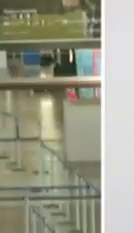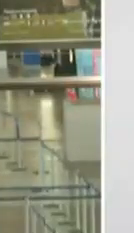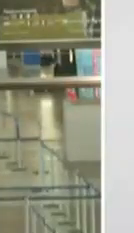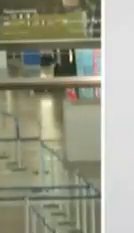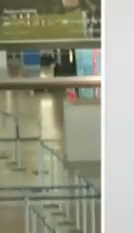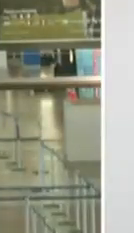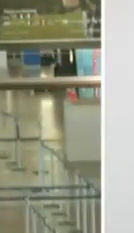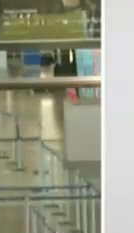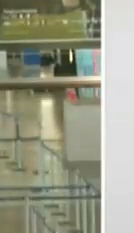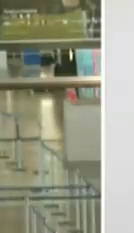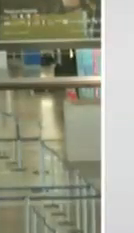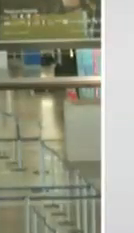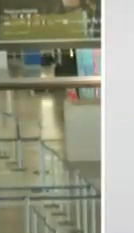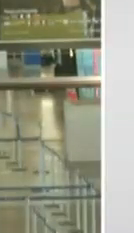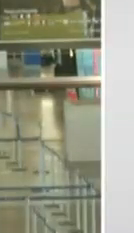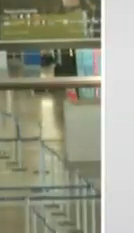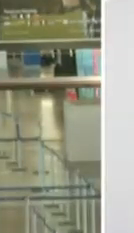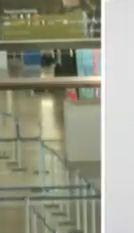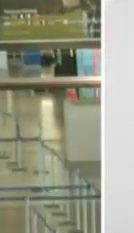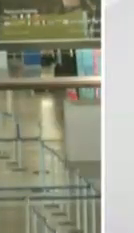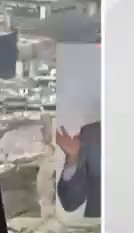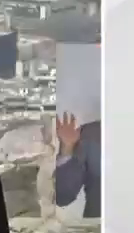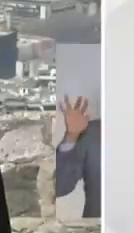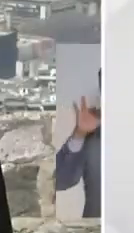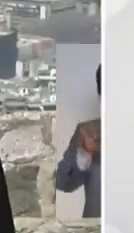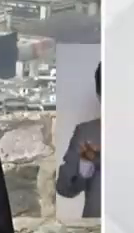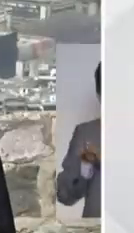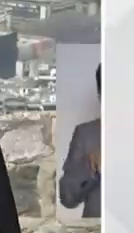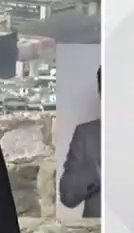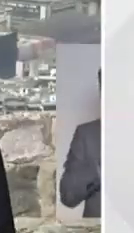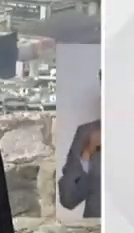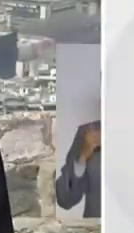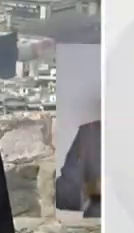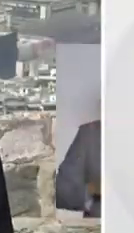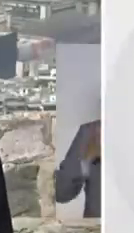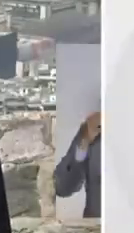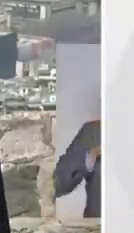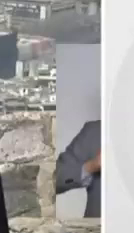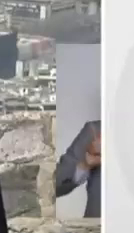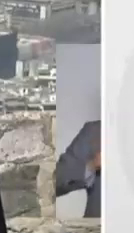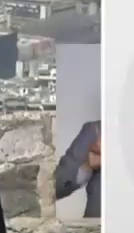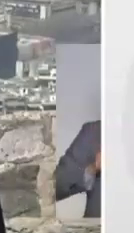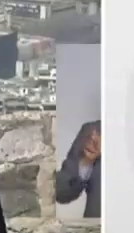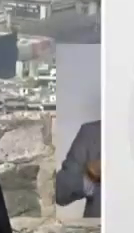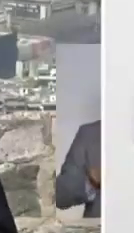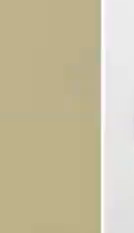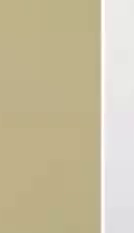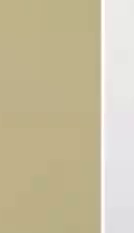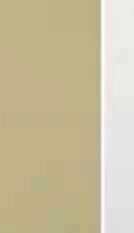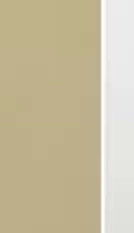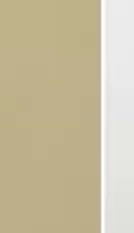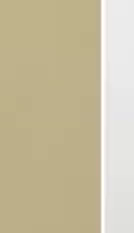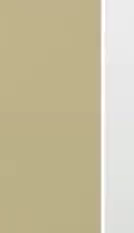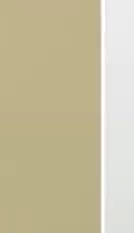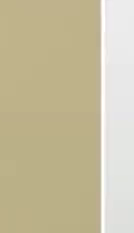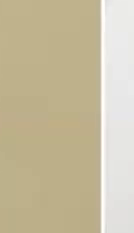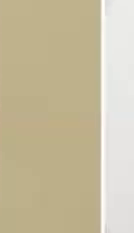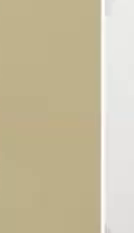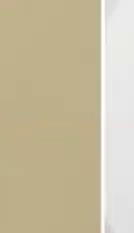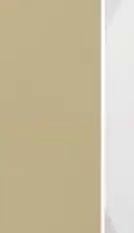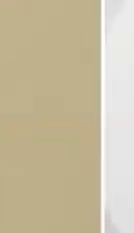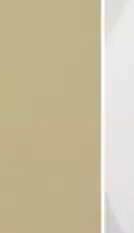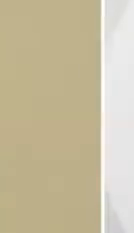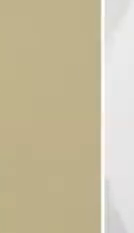Y esta mañana Jorge Pizarro señalaba que primero había... También sintió que